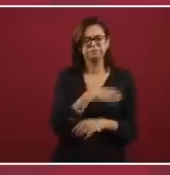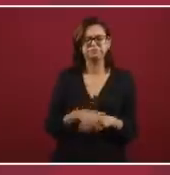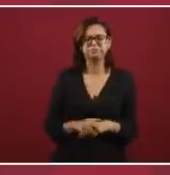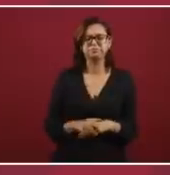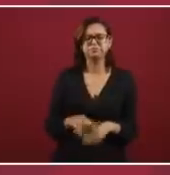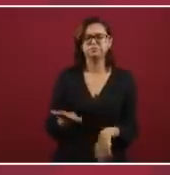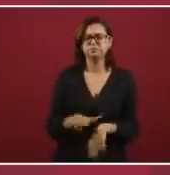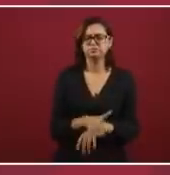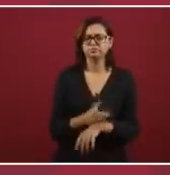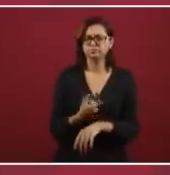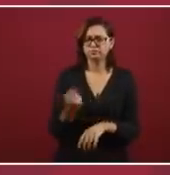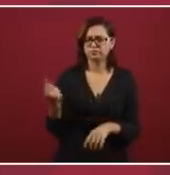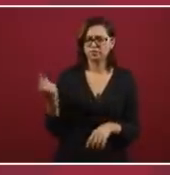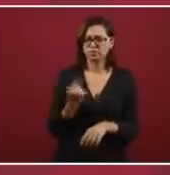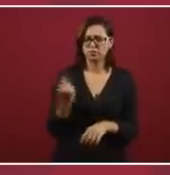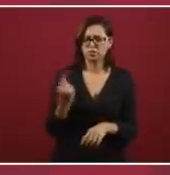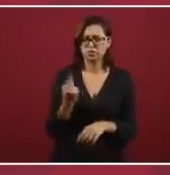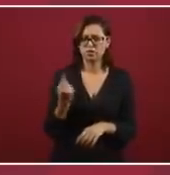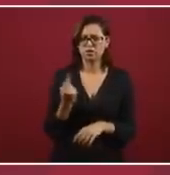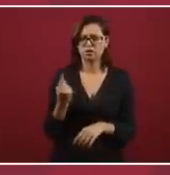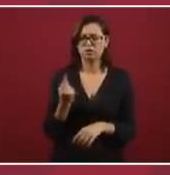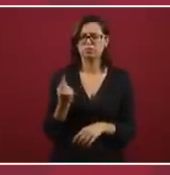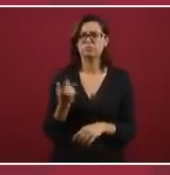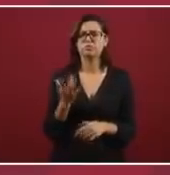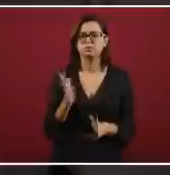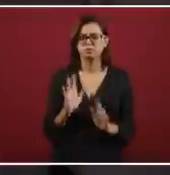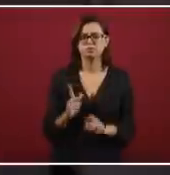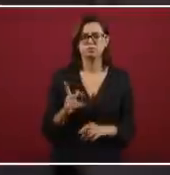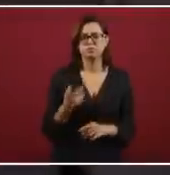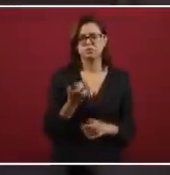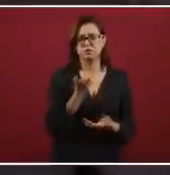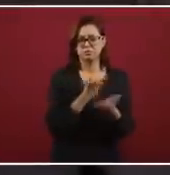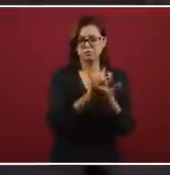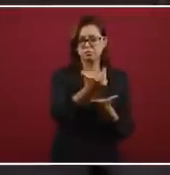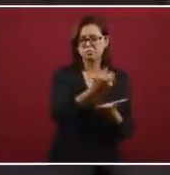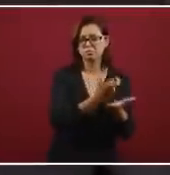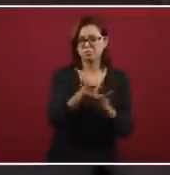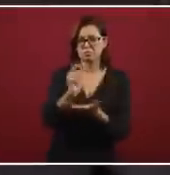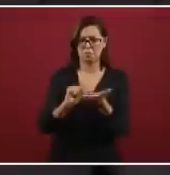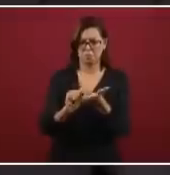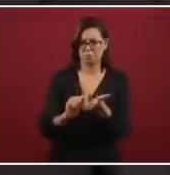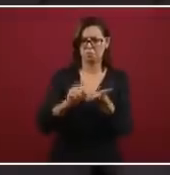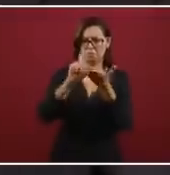se logró el aumento en el salario mínimo y esto